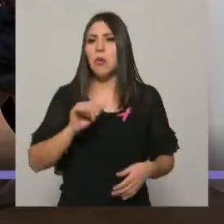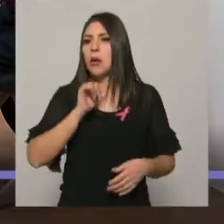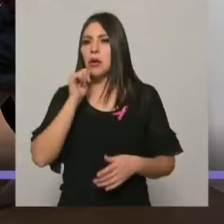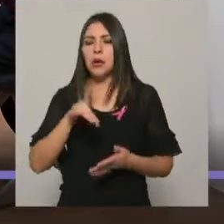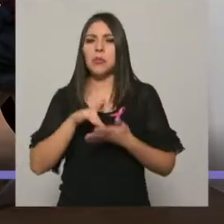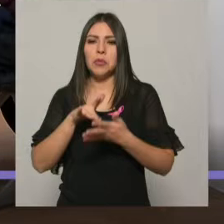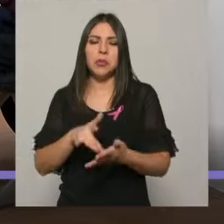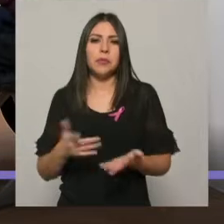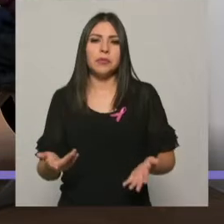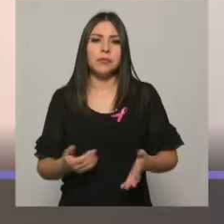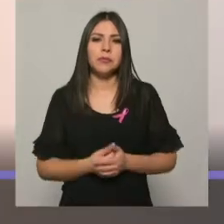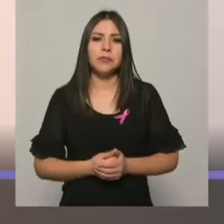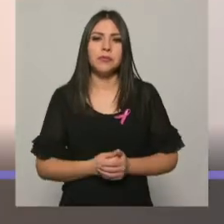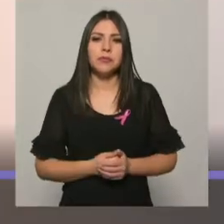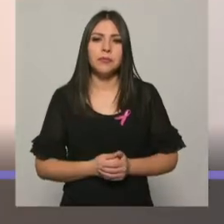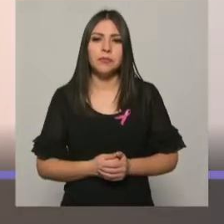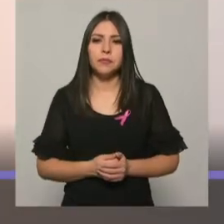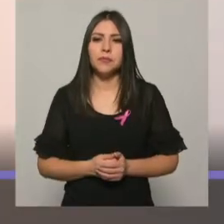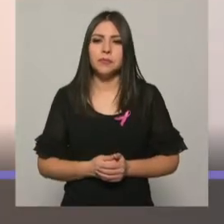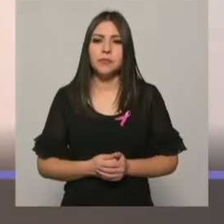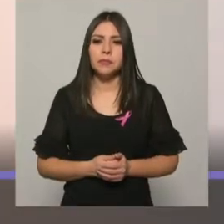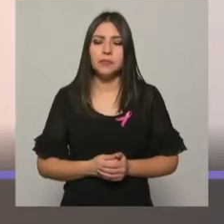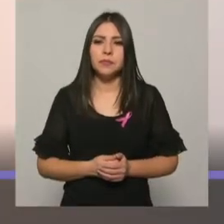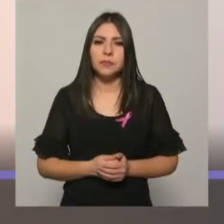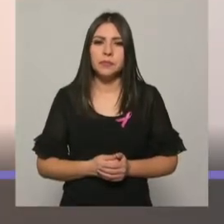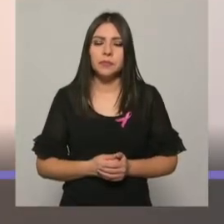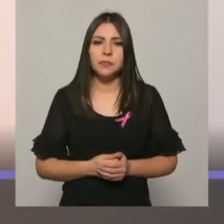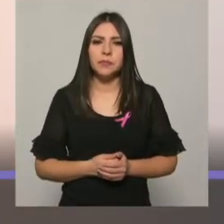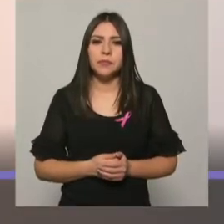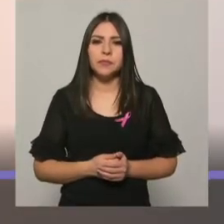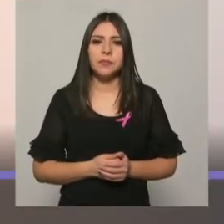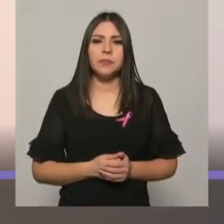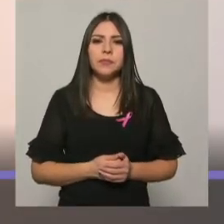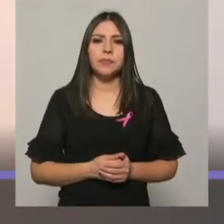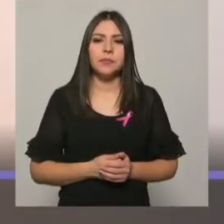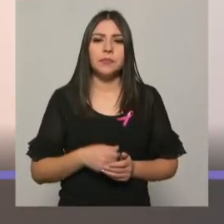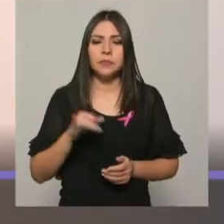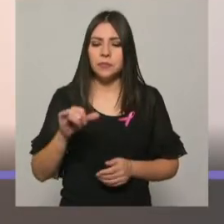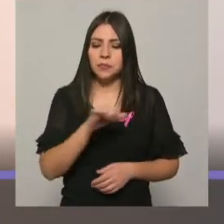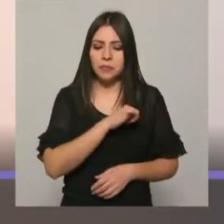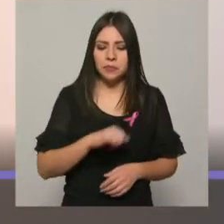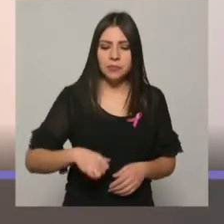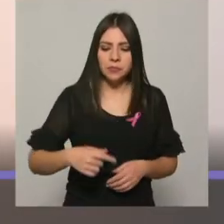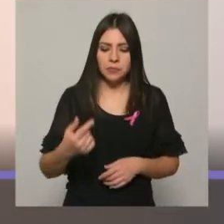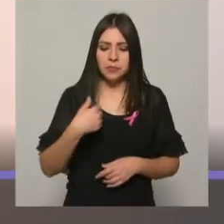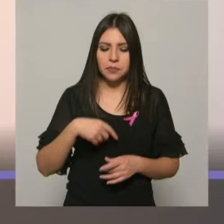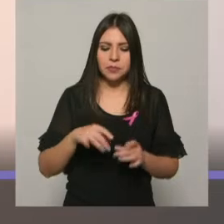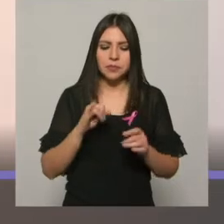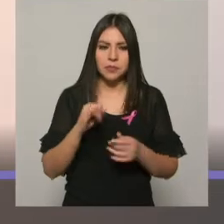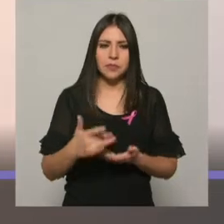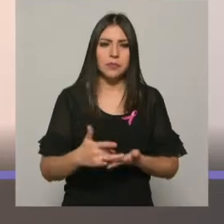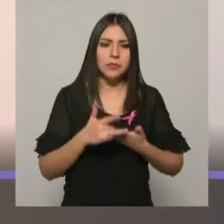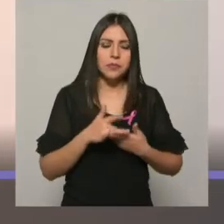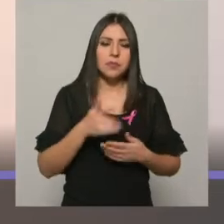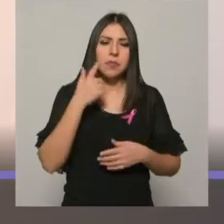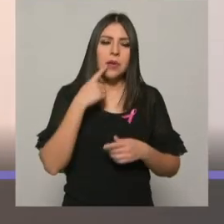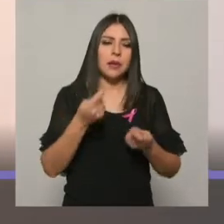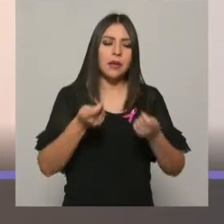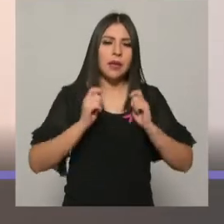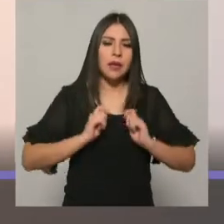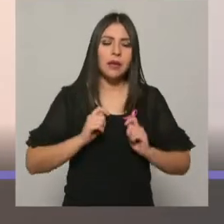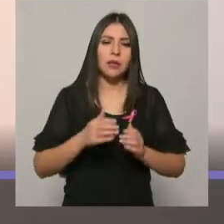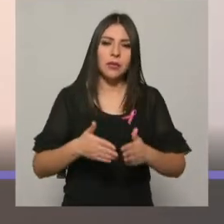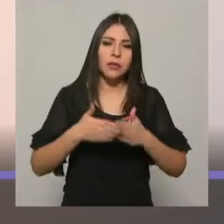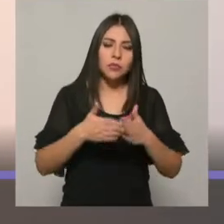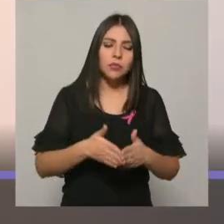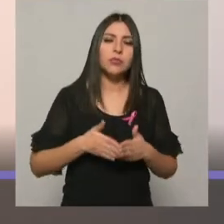Sí, de hecho, la alcaldía nos ha apoyado con lo que se le ha solicitado, el apoyo de lanchas, bueno,